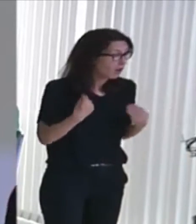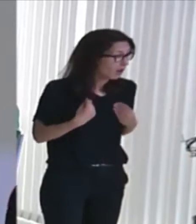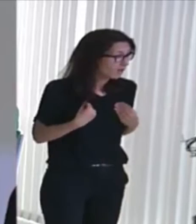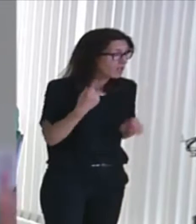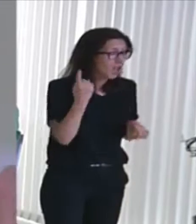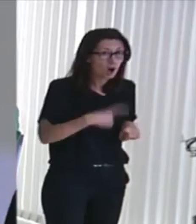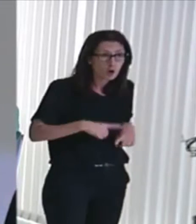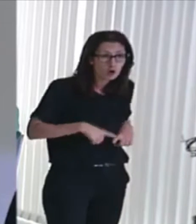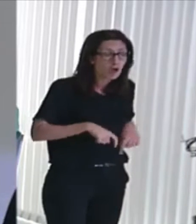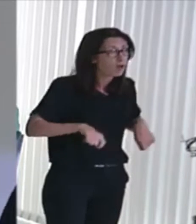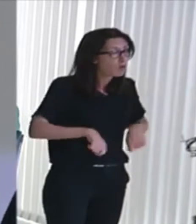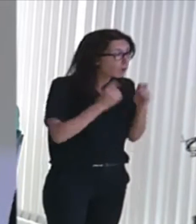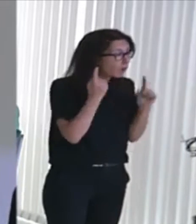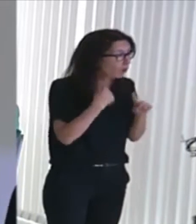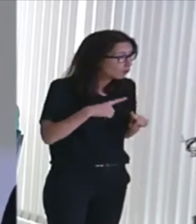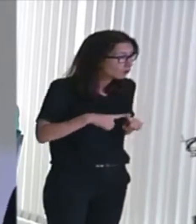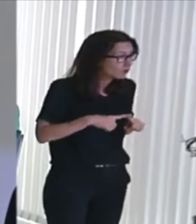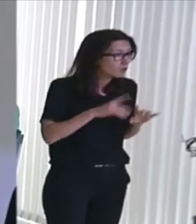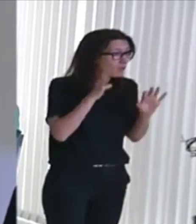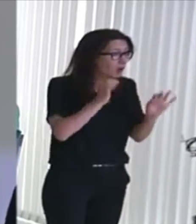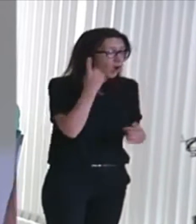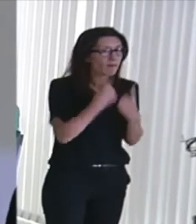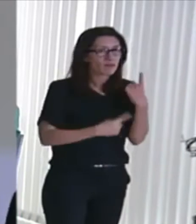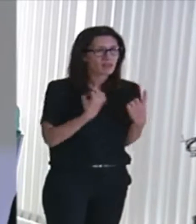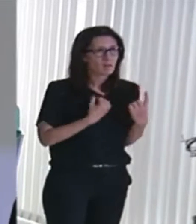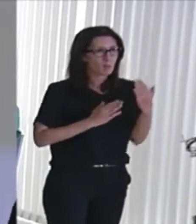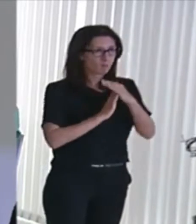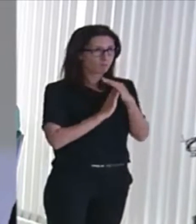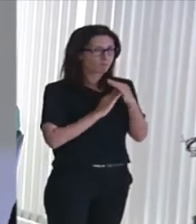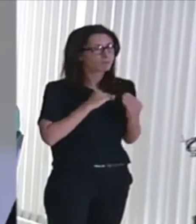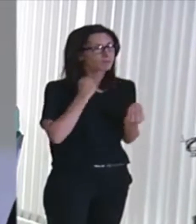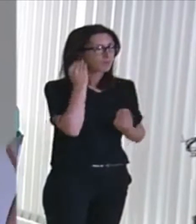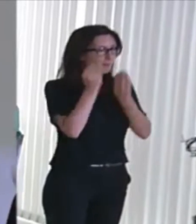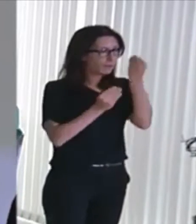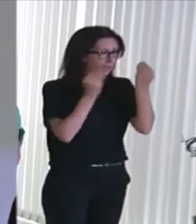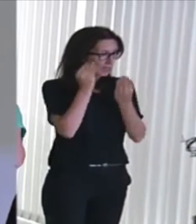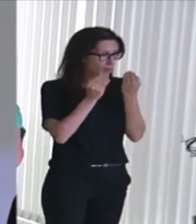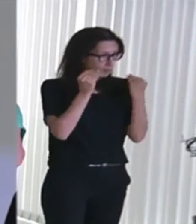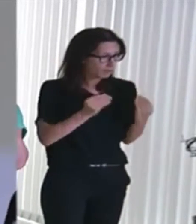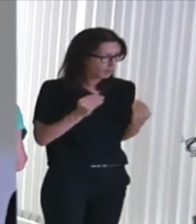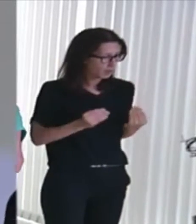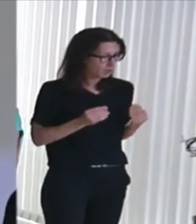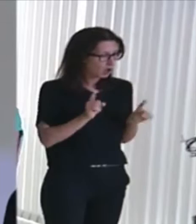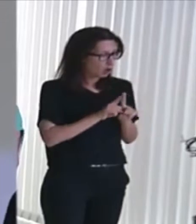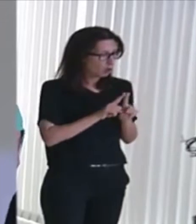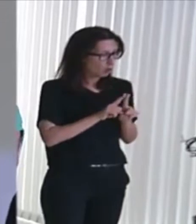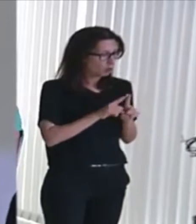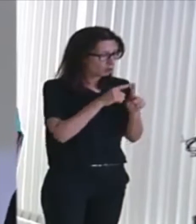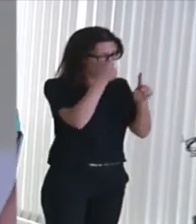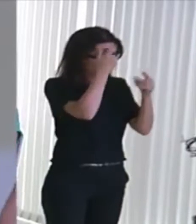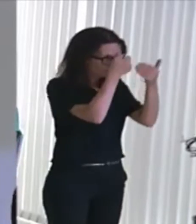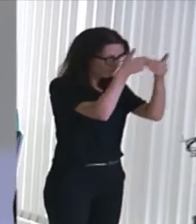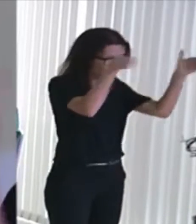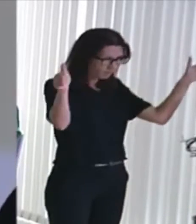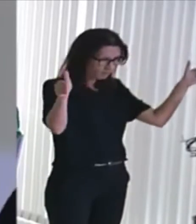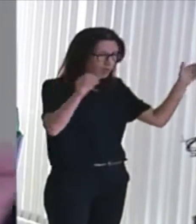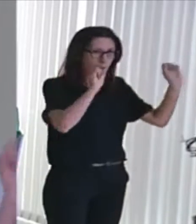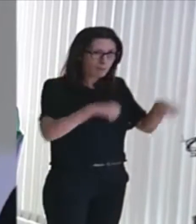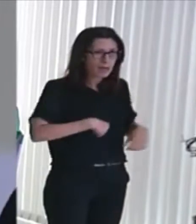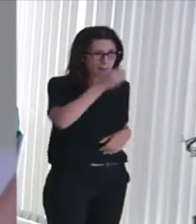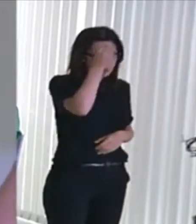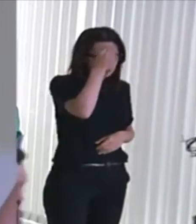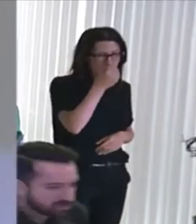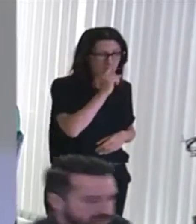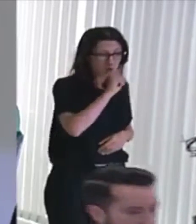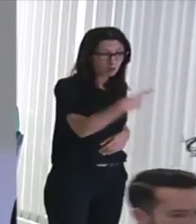rompiendo cosas y vas... Y creo que a veces hay que pararse y pensar un poco, abrir un poco la visión y decir, bueno, venga, ¿esto dentro de un año va a